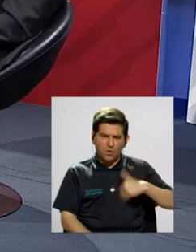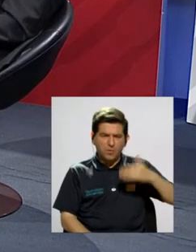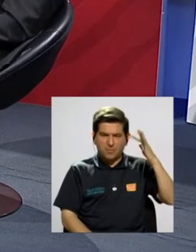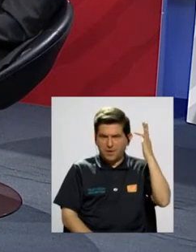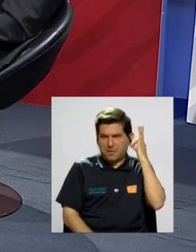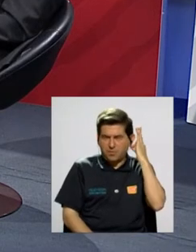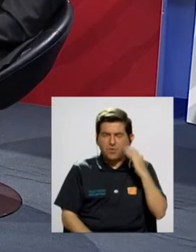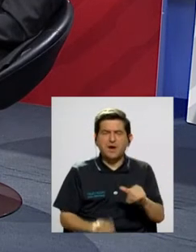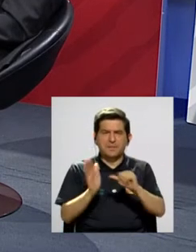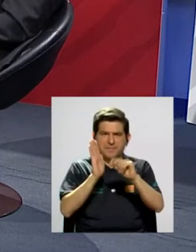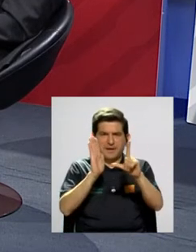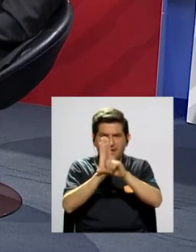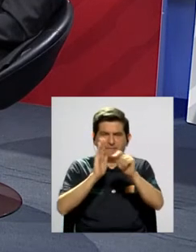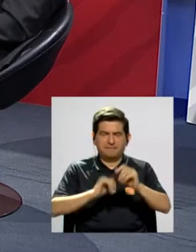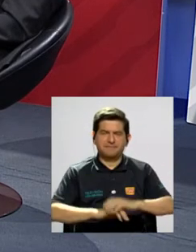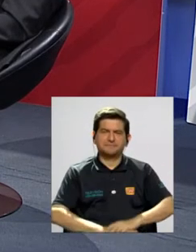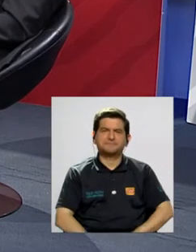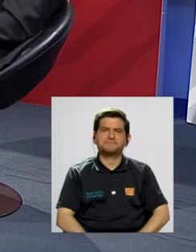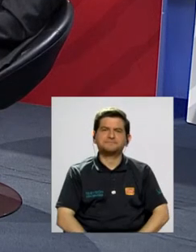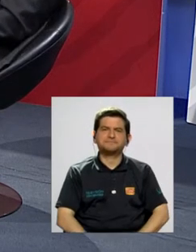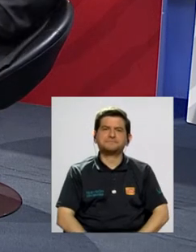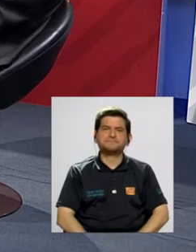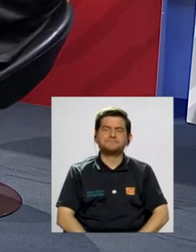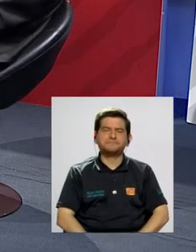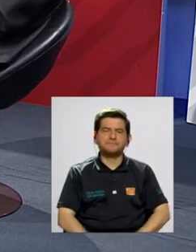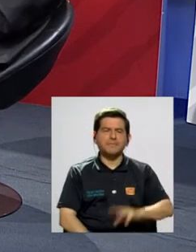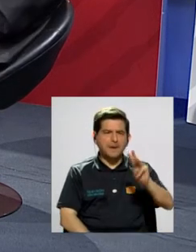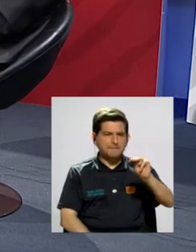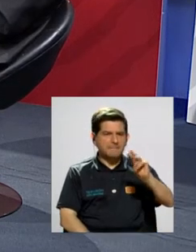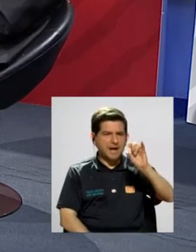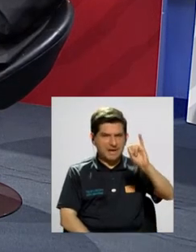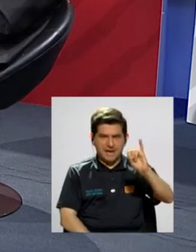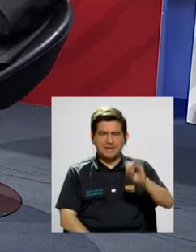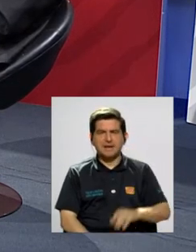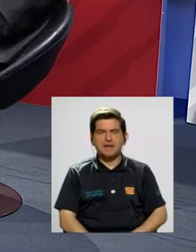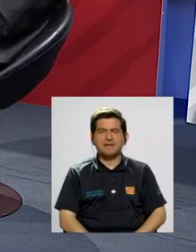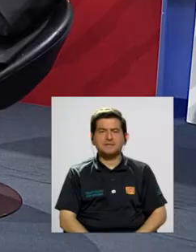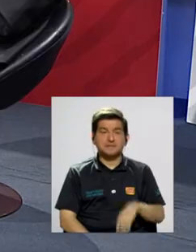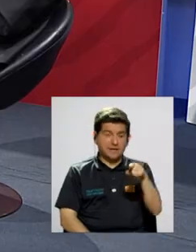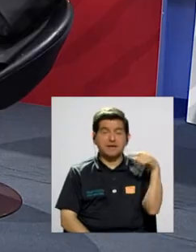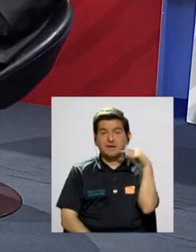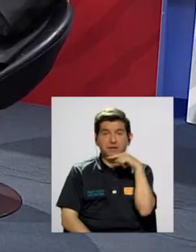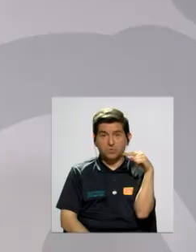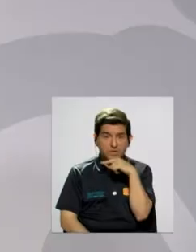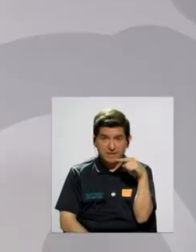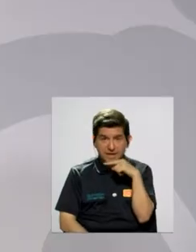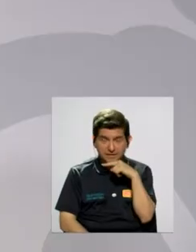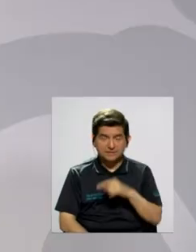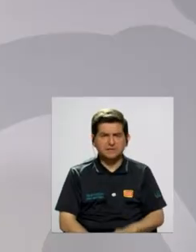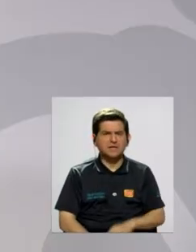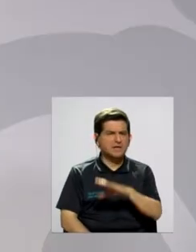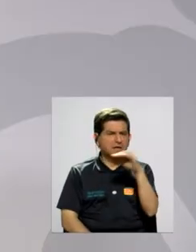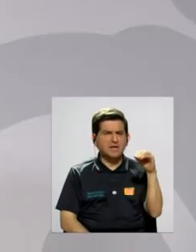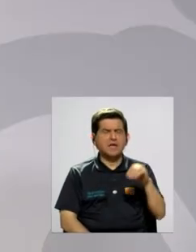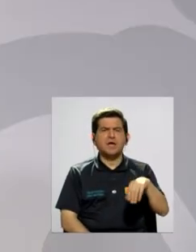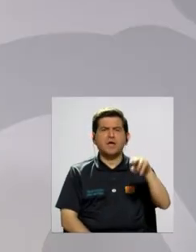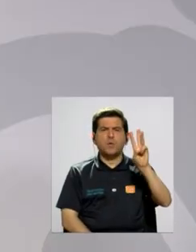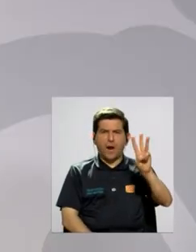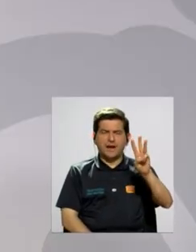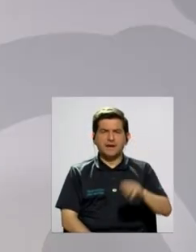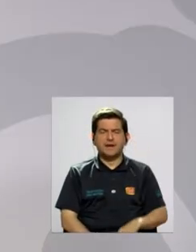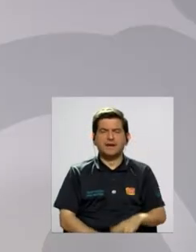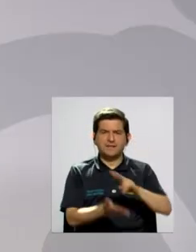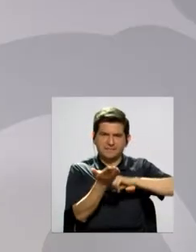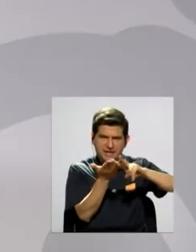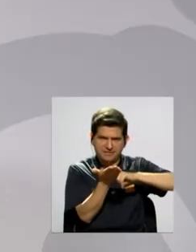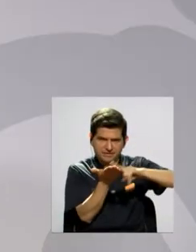joven en la Asamblea Legislativa. María Inés, de parte del Partido Unidad Social Cristiana, y Wagner, del Partido